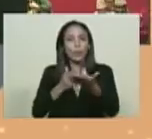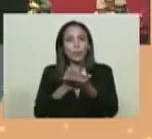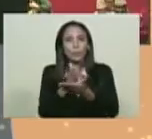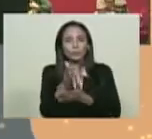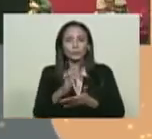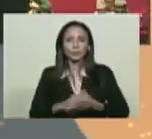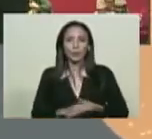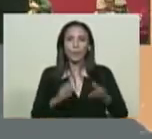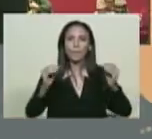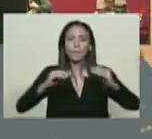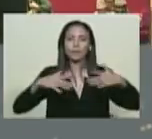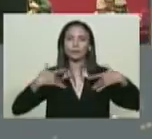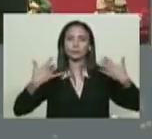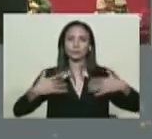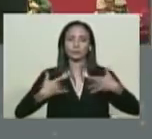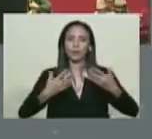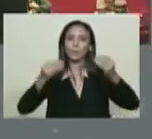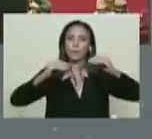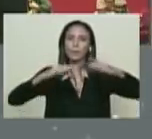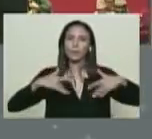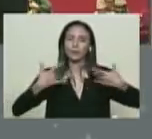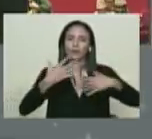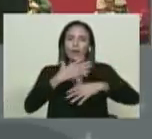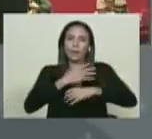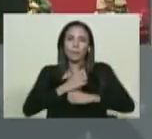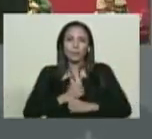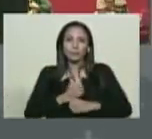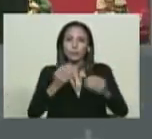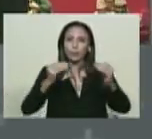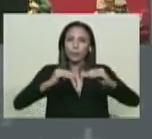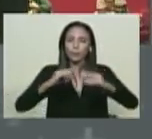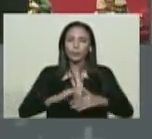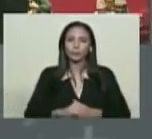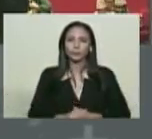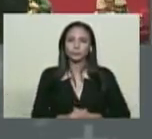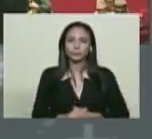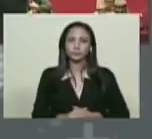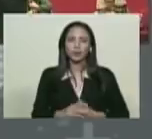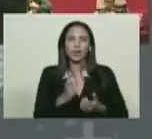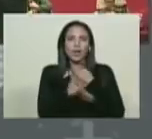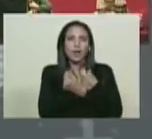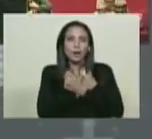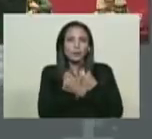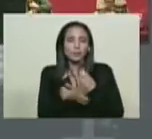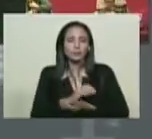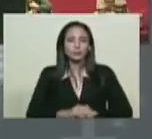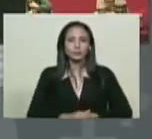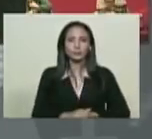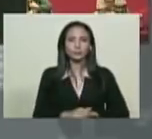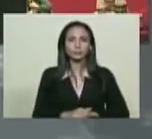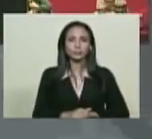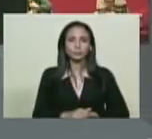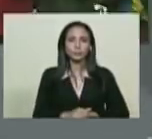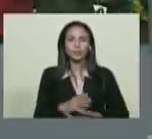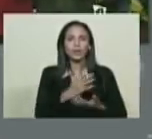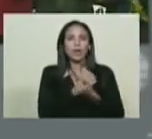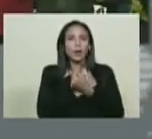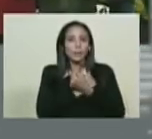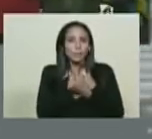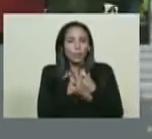sumando alegrías, sumando esperanzas, sumando abrazos, sumando